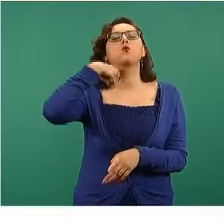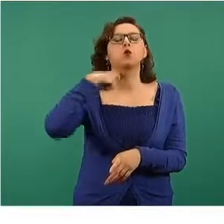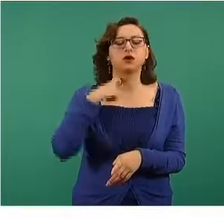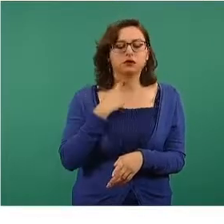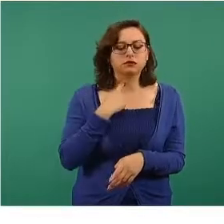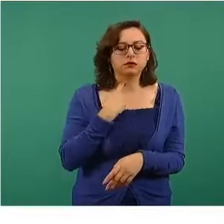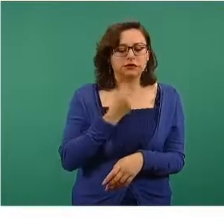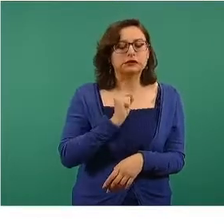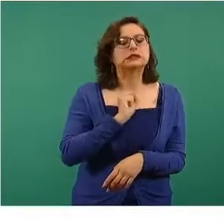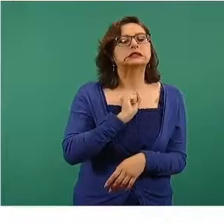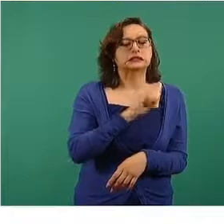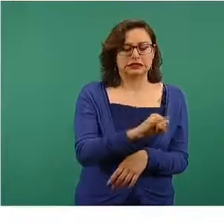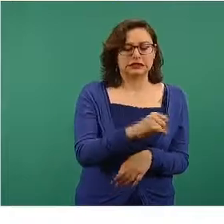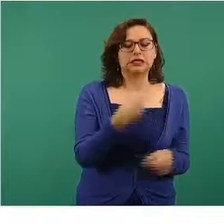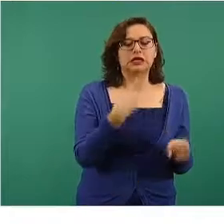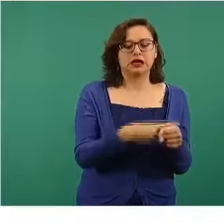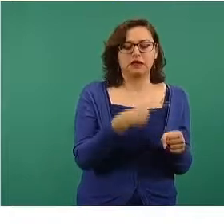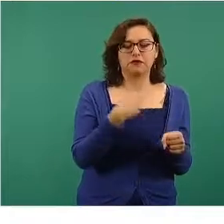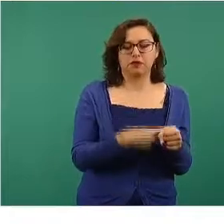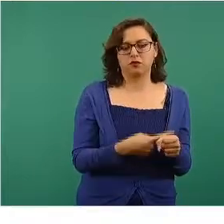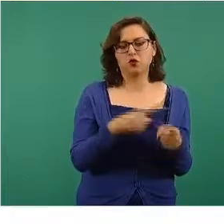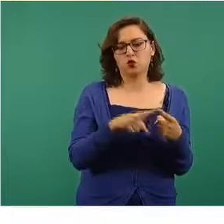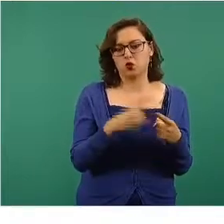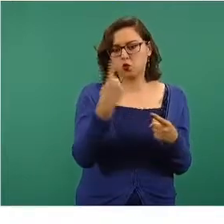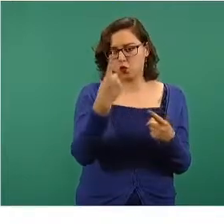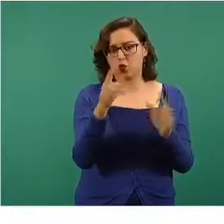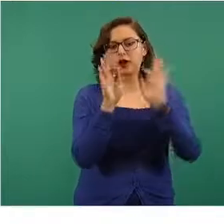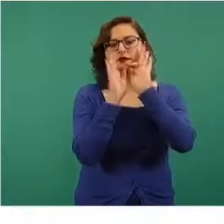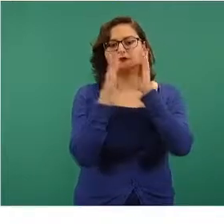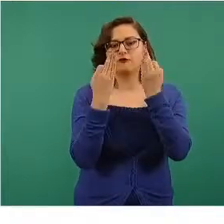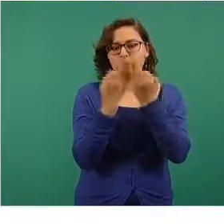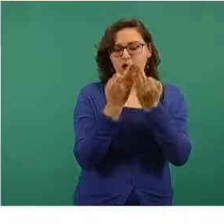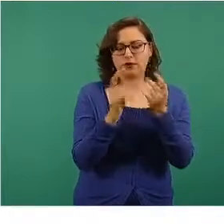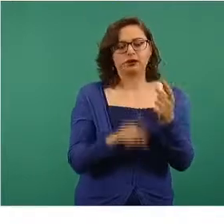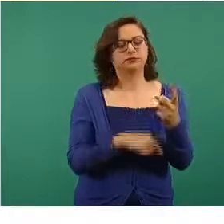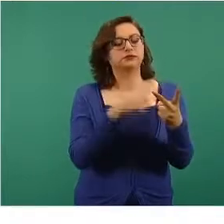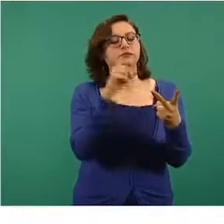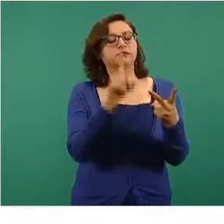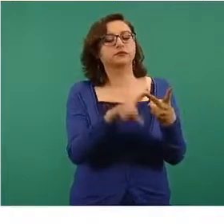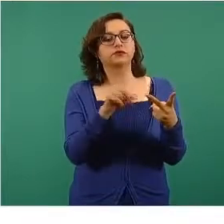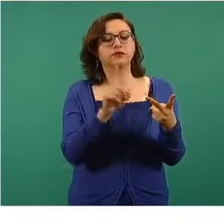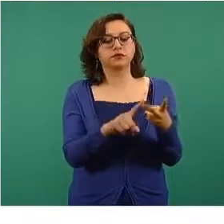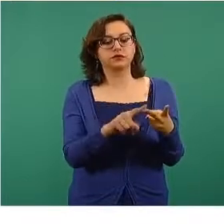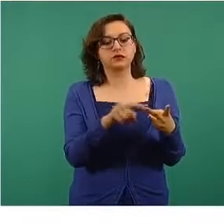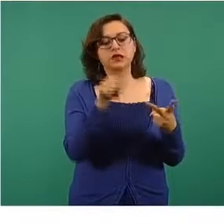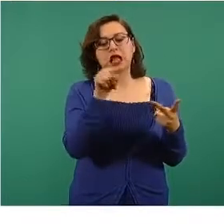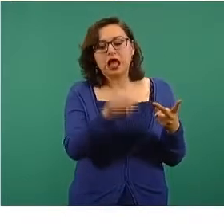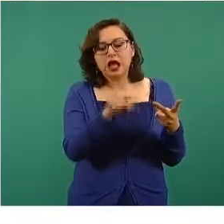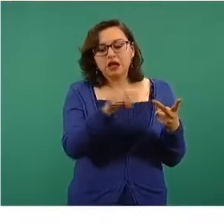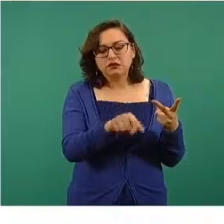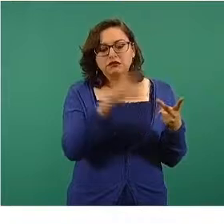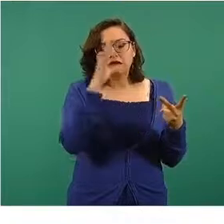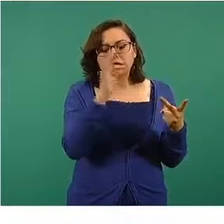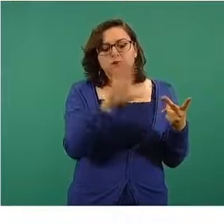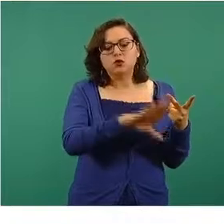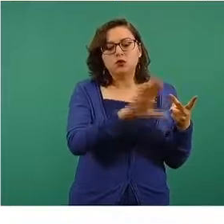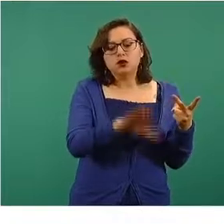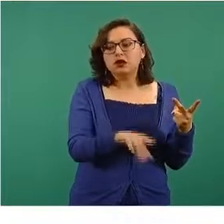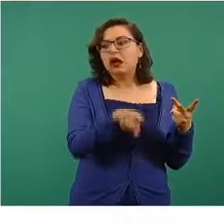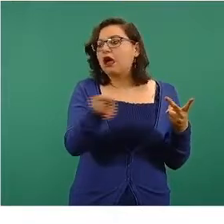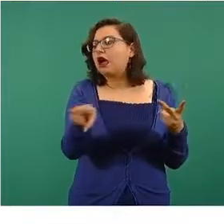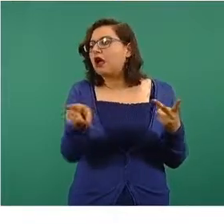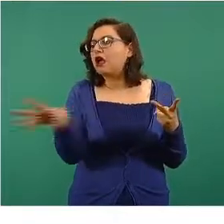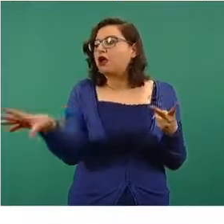haya tomado una muestra y el resultado haya salido positivo. Pero también tenemos la posibilidad de asociación epidemiológica